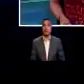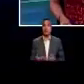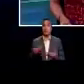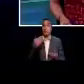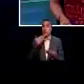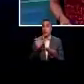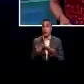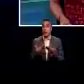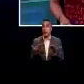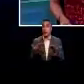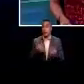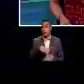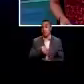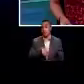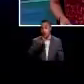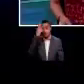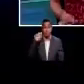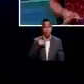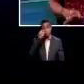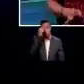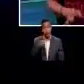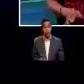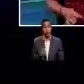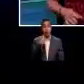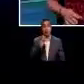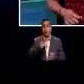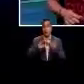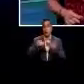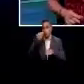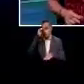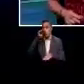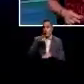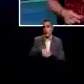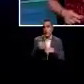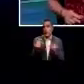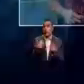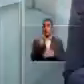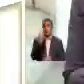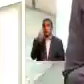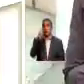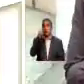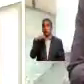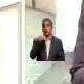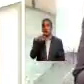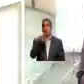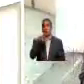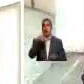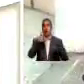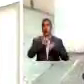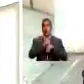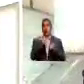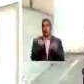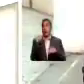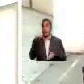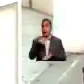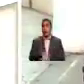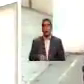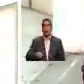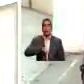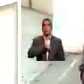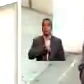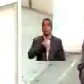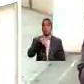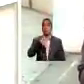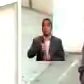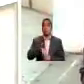Muchísimas gracias, Saskia. Muy buenos días, muy buenas tardes. Ya a esta hora, 12:48 minutos en la tarde. Nosotros, así es,